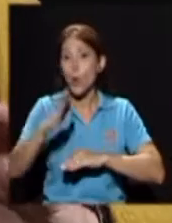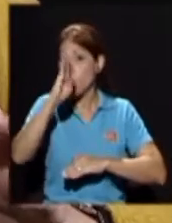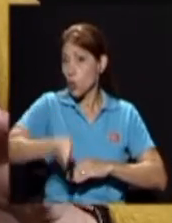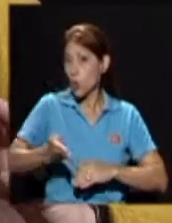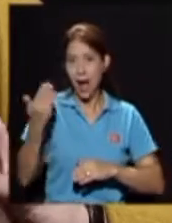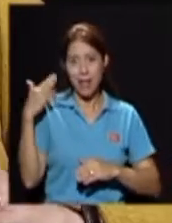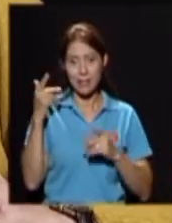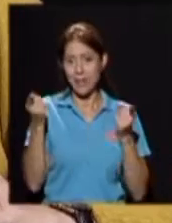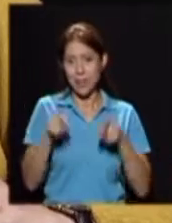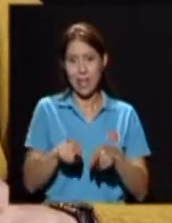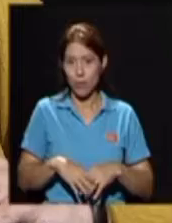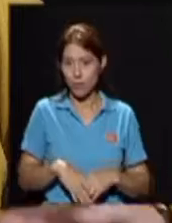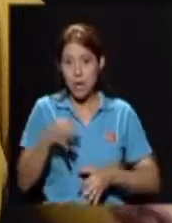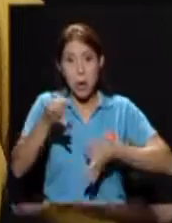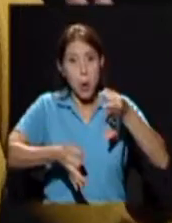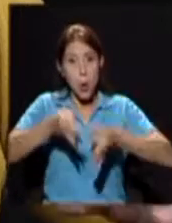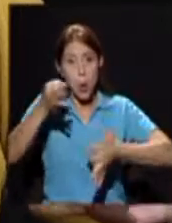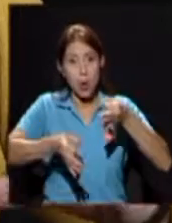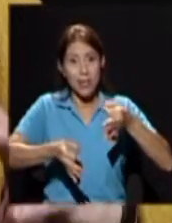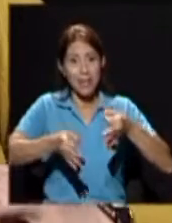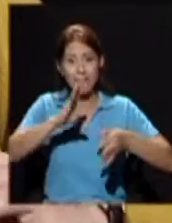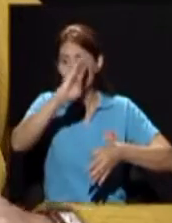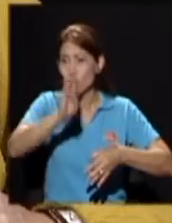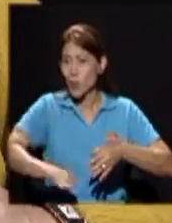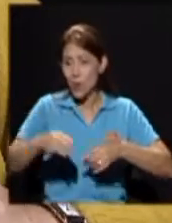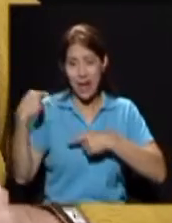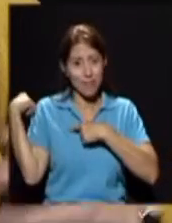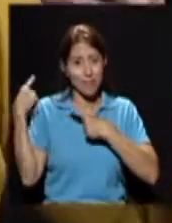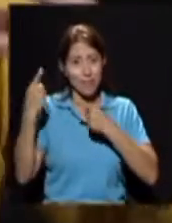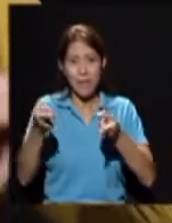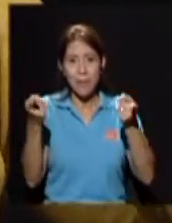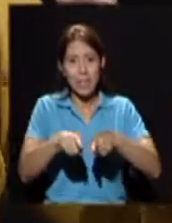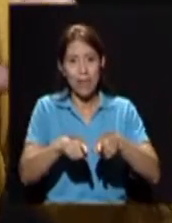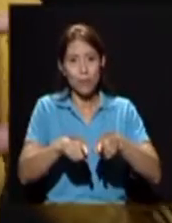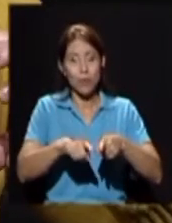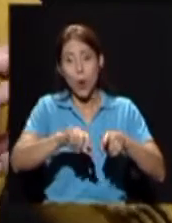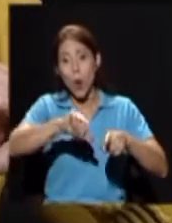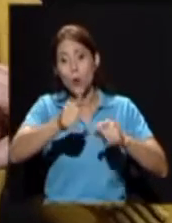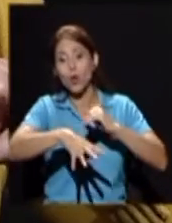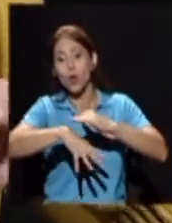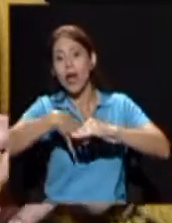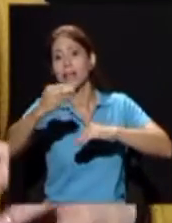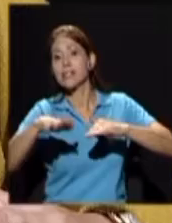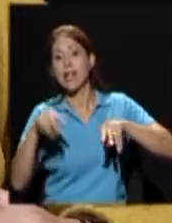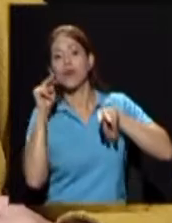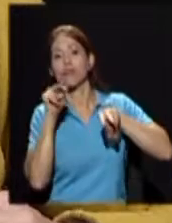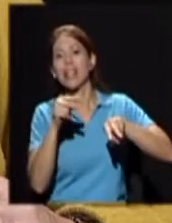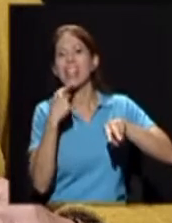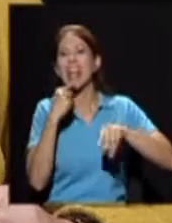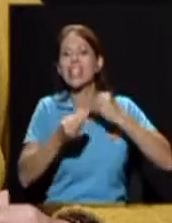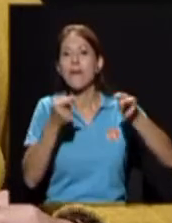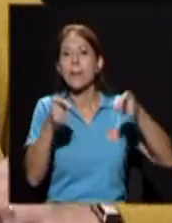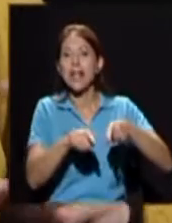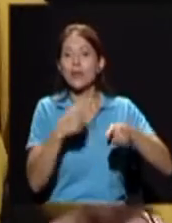había expuesto a que un externo le dijera qué estaba pasando. Siempre habían sido sus propios estudios y sus